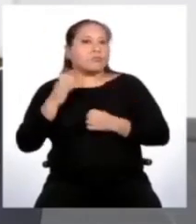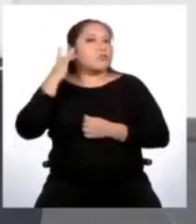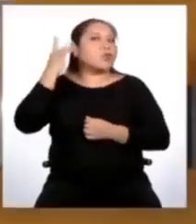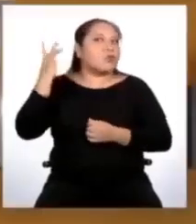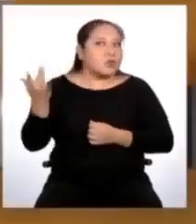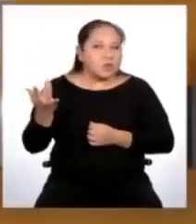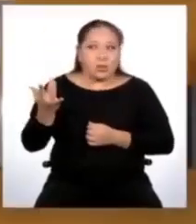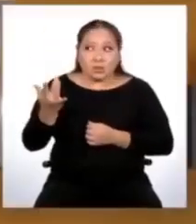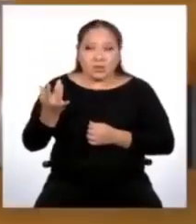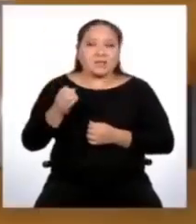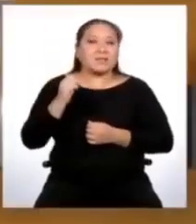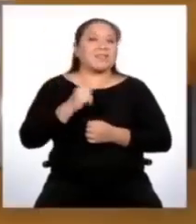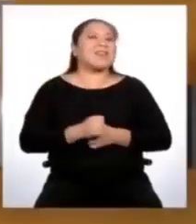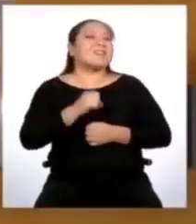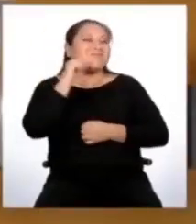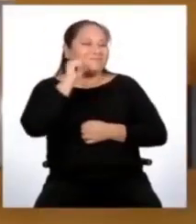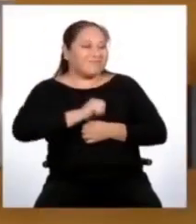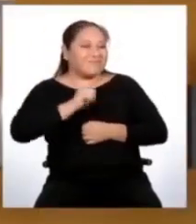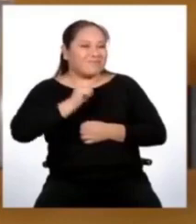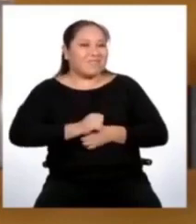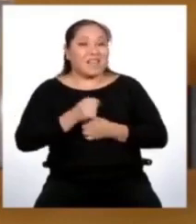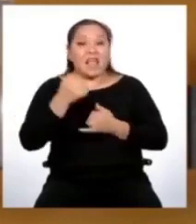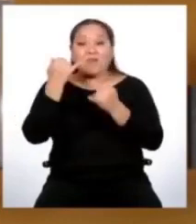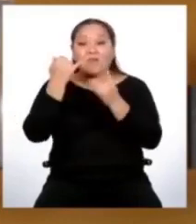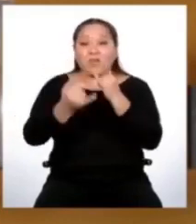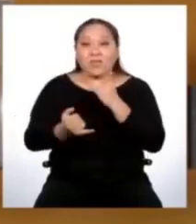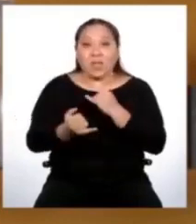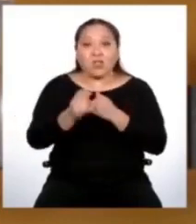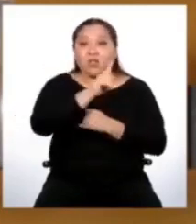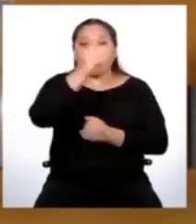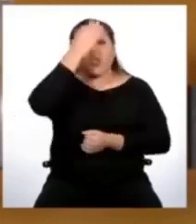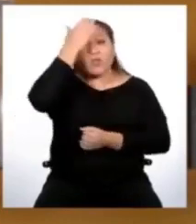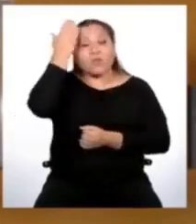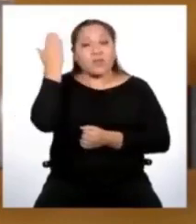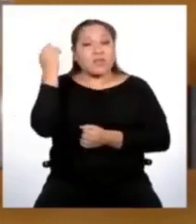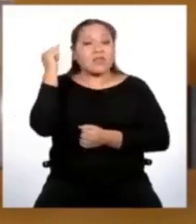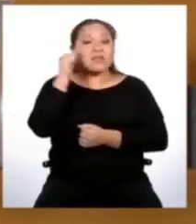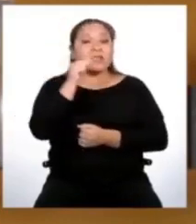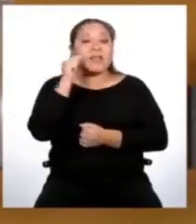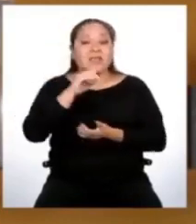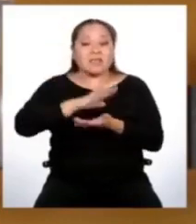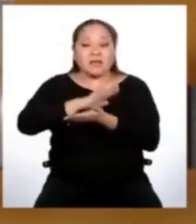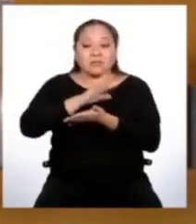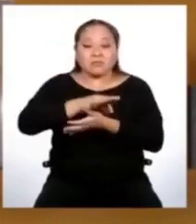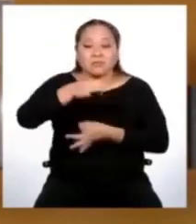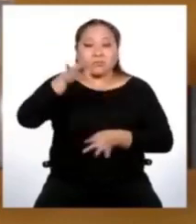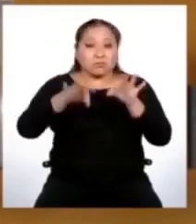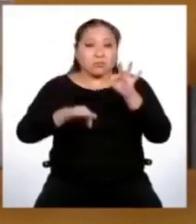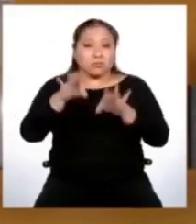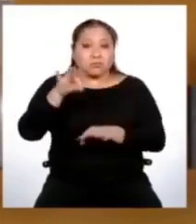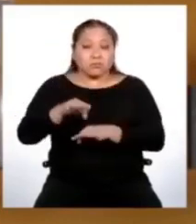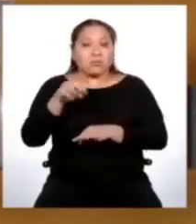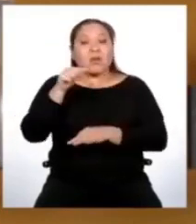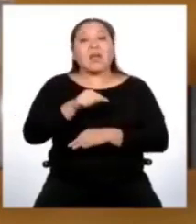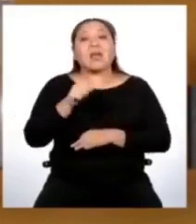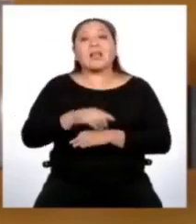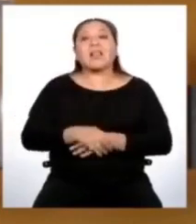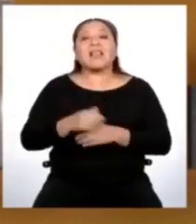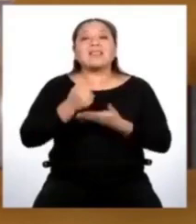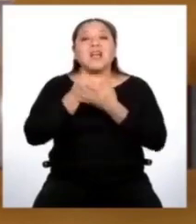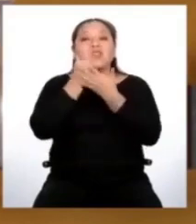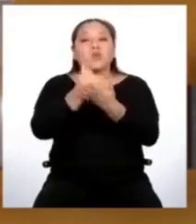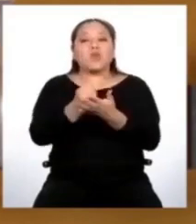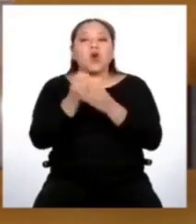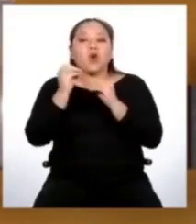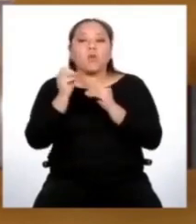sonidistas. Bien, finalmente, no olvidemos que el guión también les permite a los actores que construyan su personaje, saber cómo